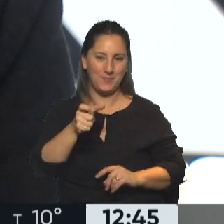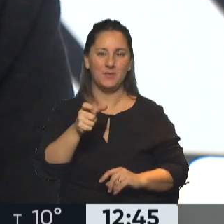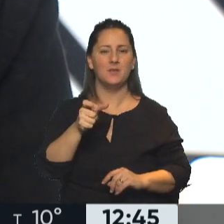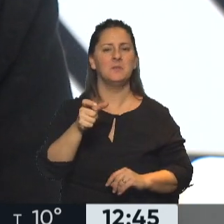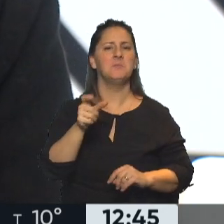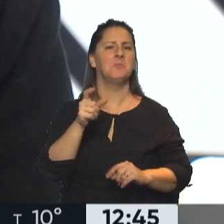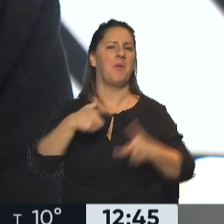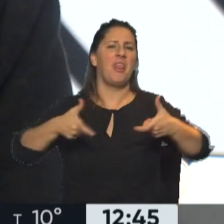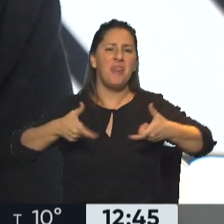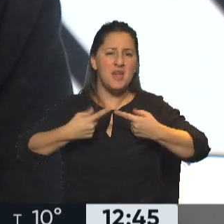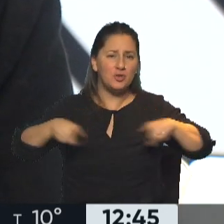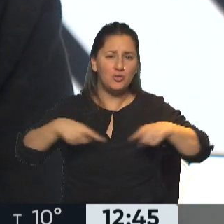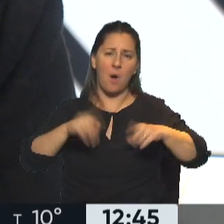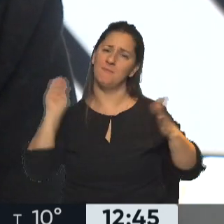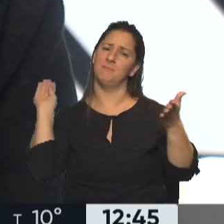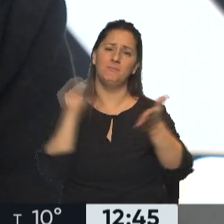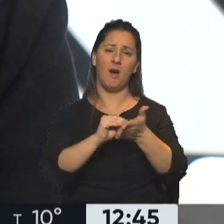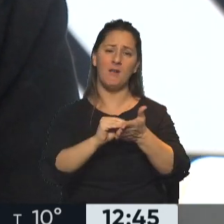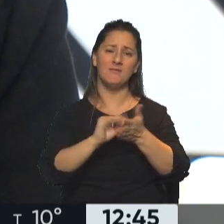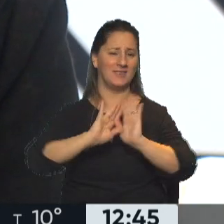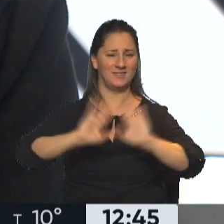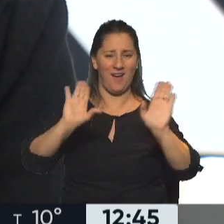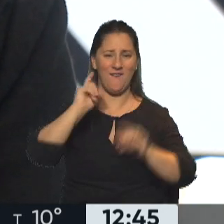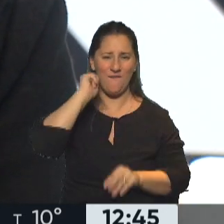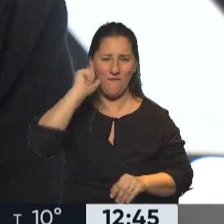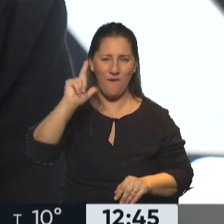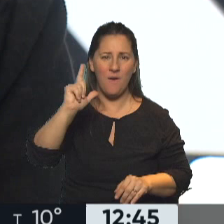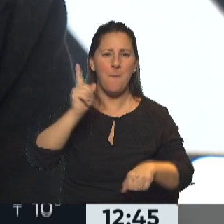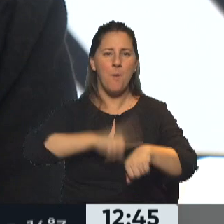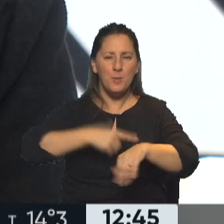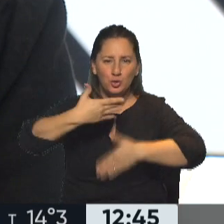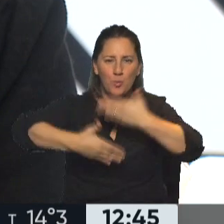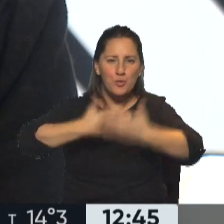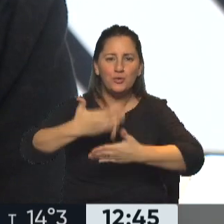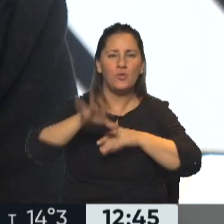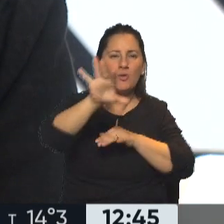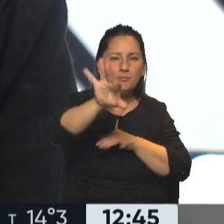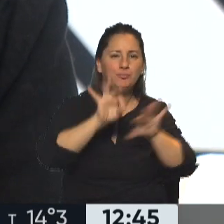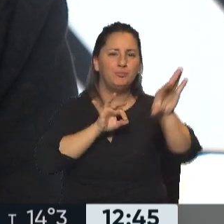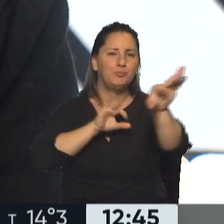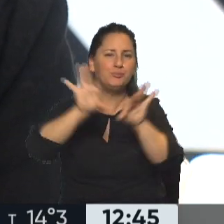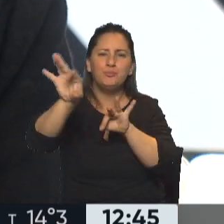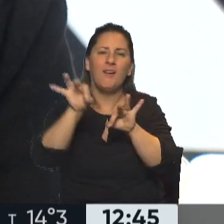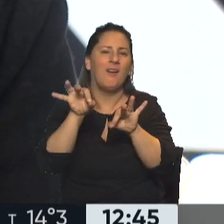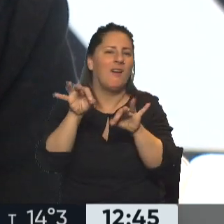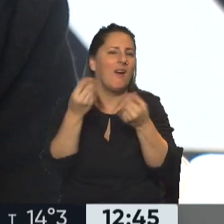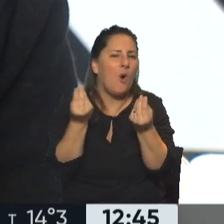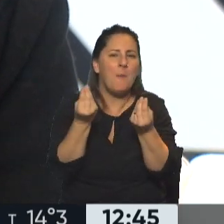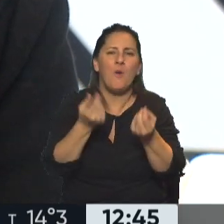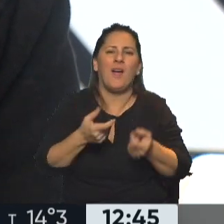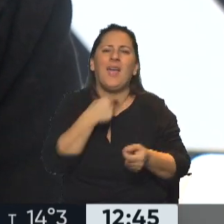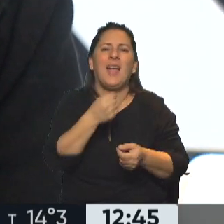puse eso. Y llegó sí. El disco. ¿Cómo viviste el proceso de ir eligiendo? ¿Qué querías decir? ¿Qué querías